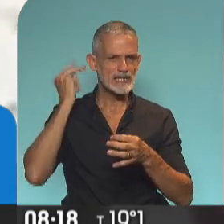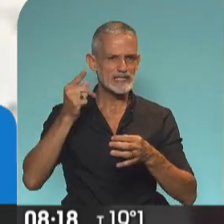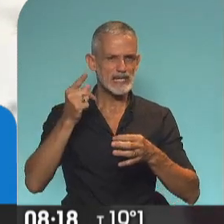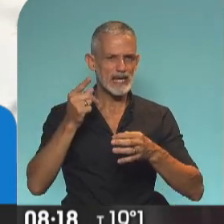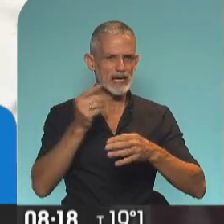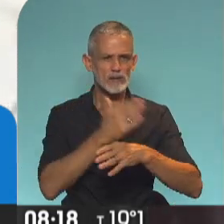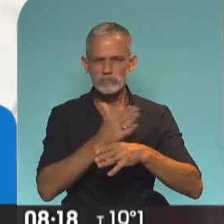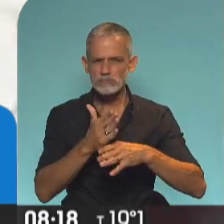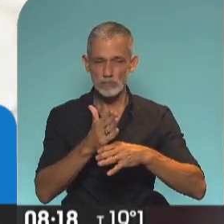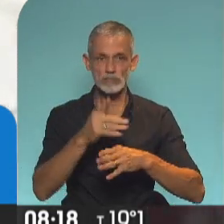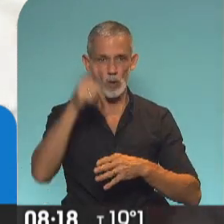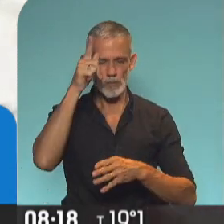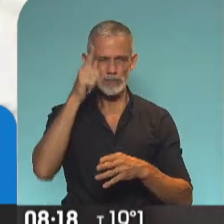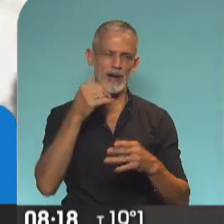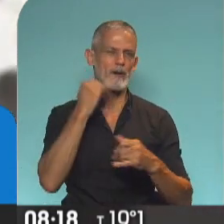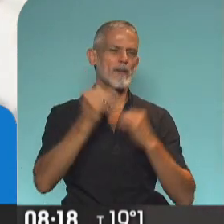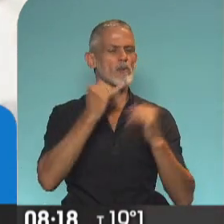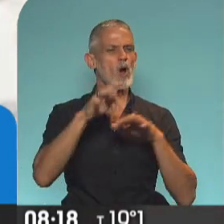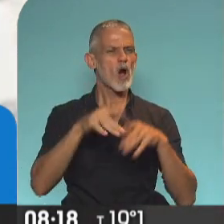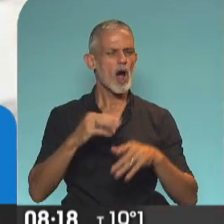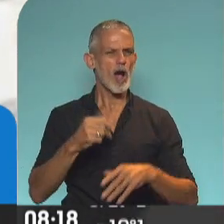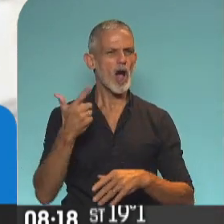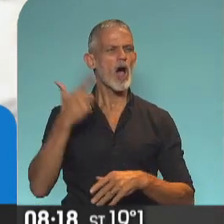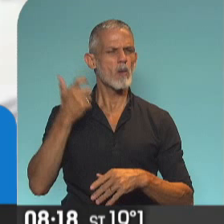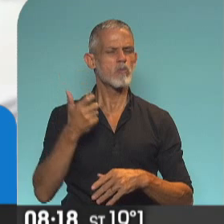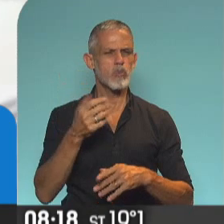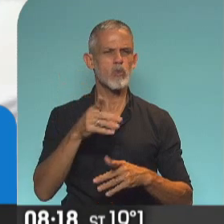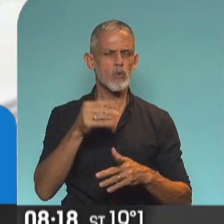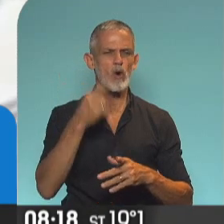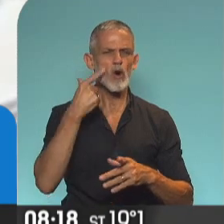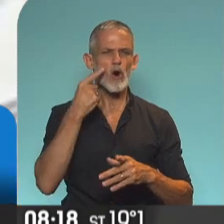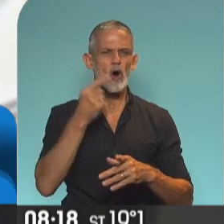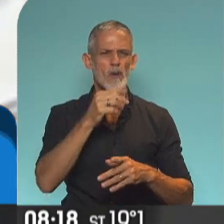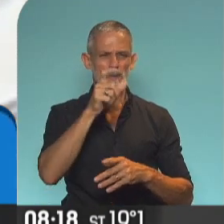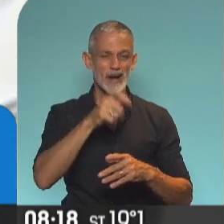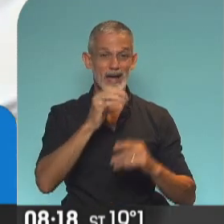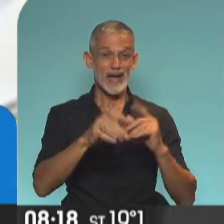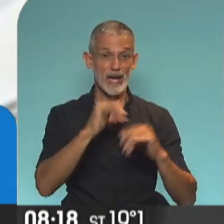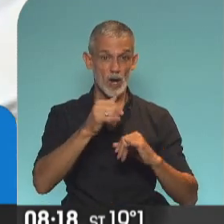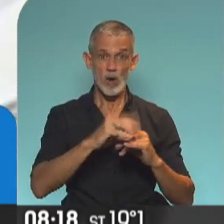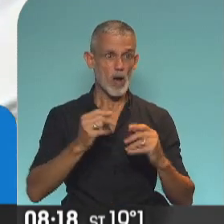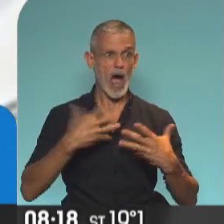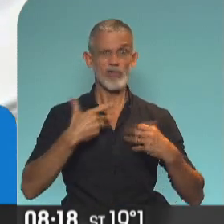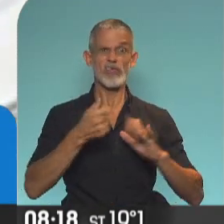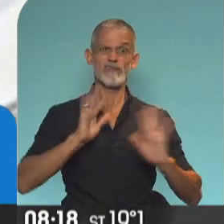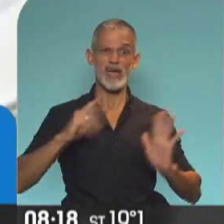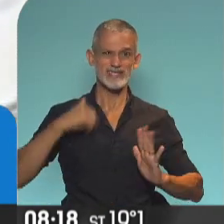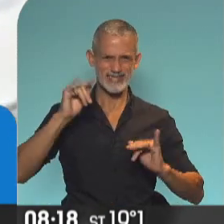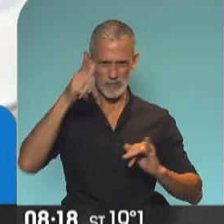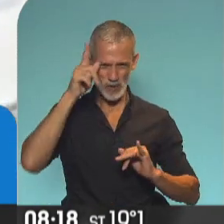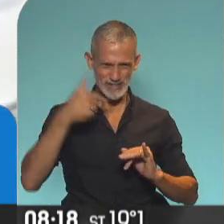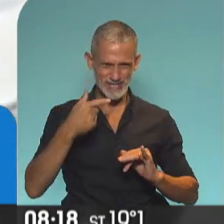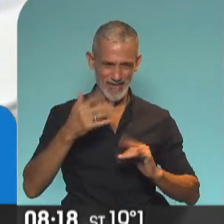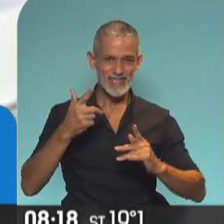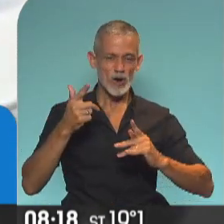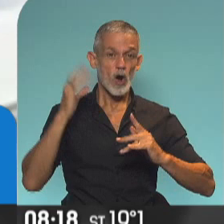complica la versión de los carabineros que declararon haber disparado contra este joven malabarista en legítima defensa. Según informó la